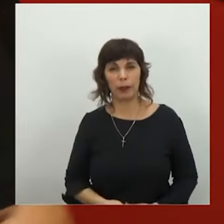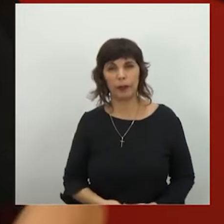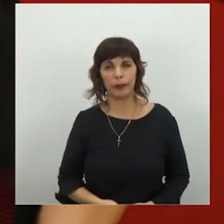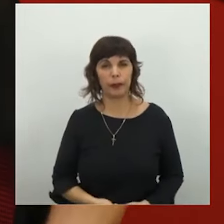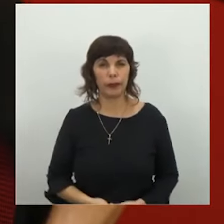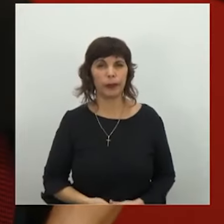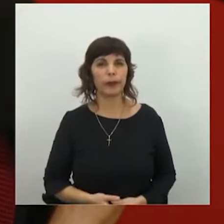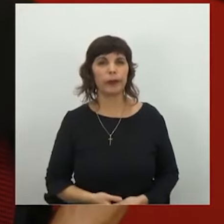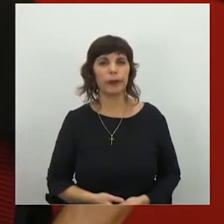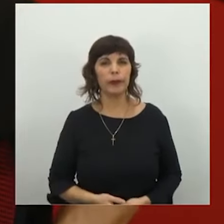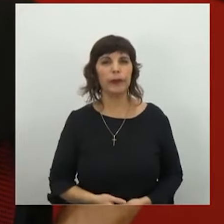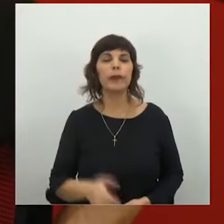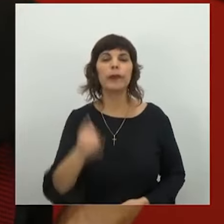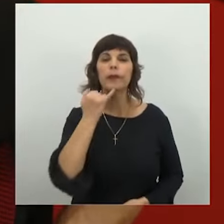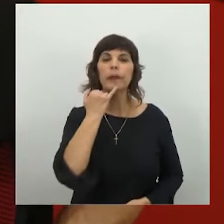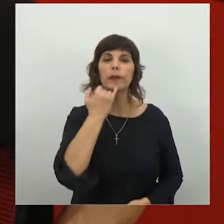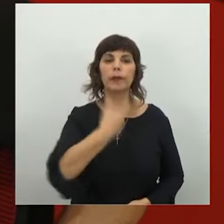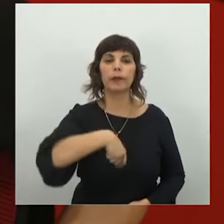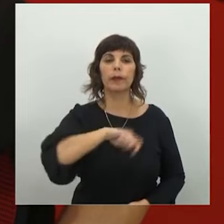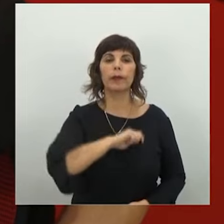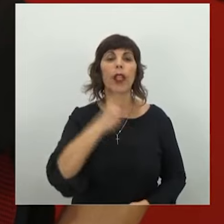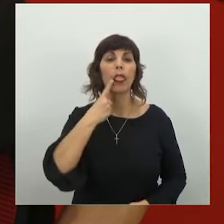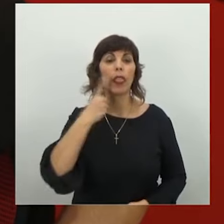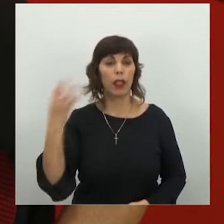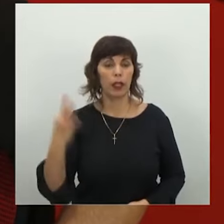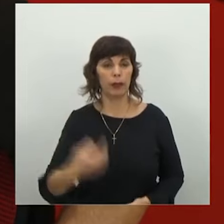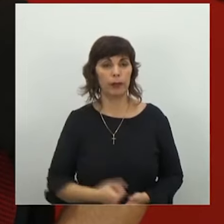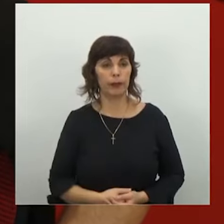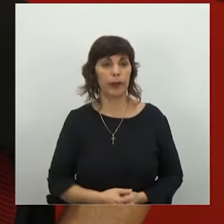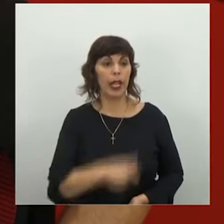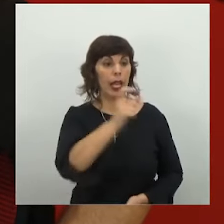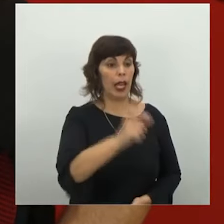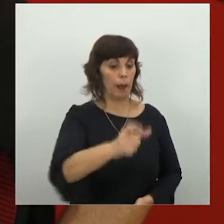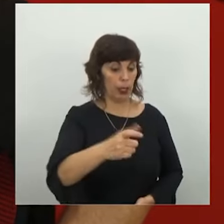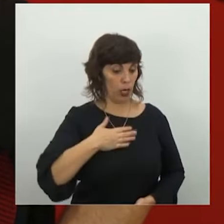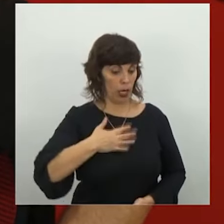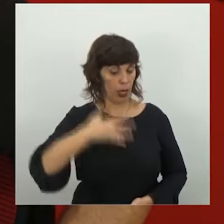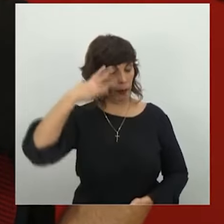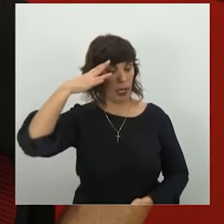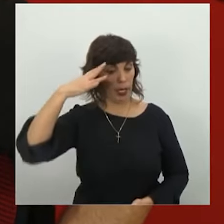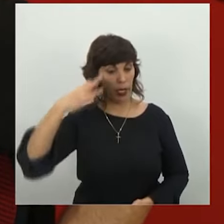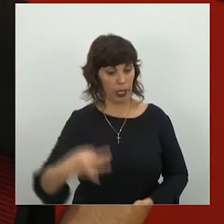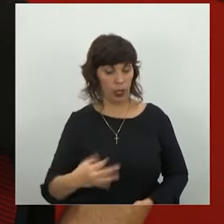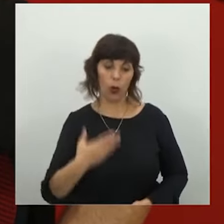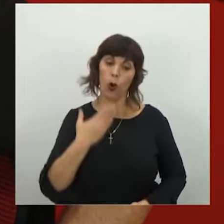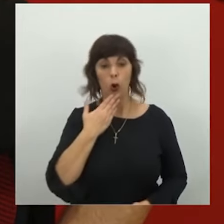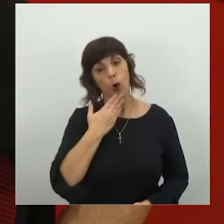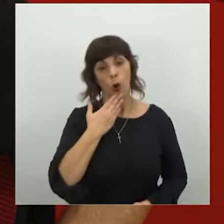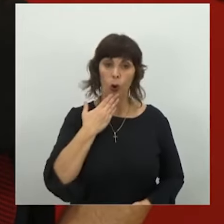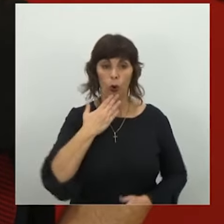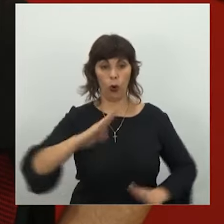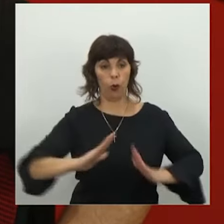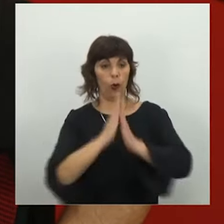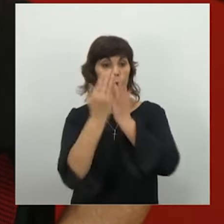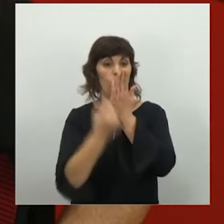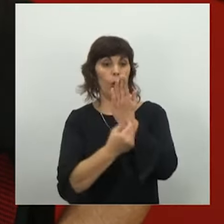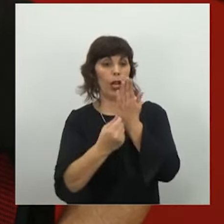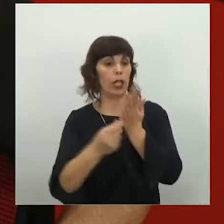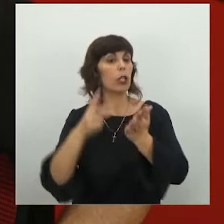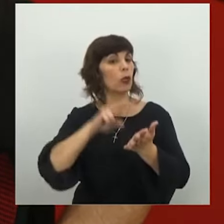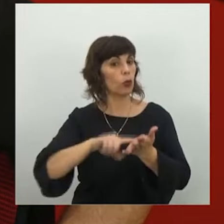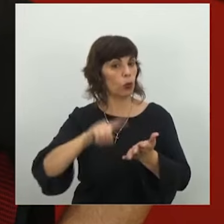español, el que cree en mí, como dice la Escritura, tienes que